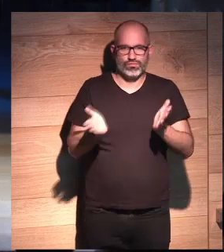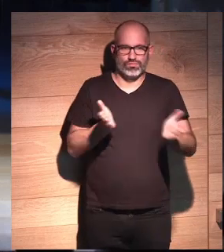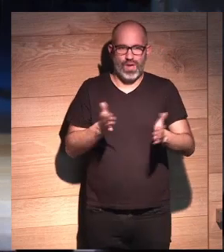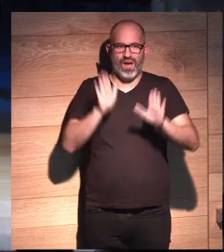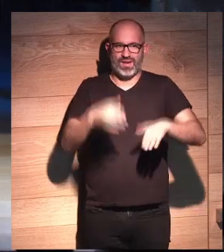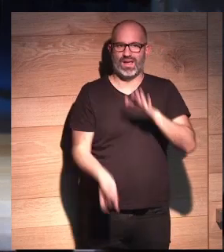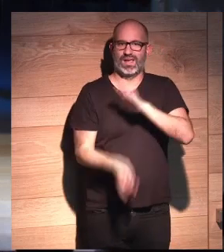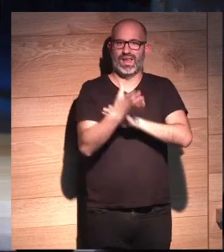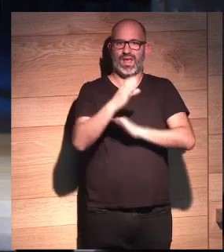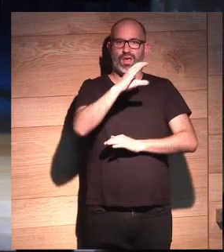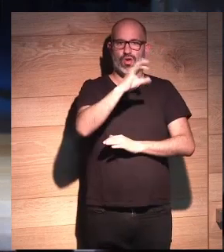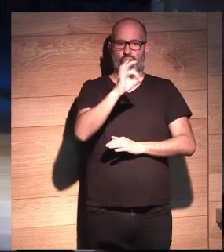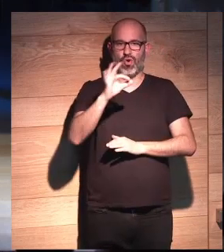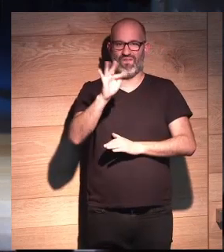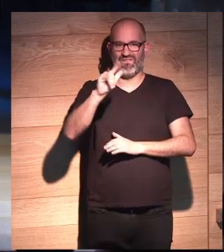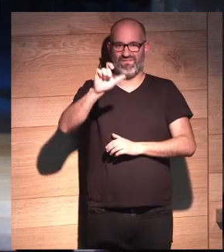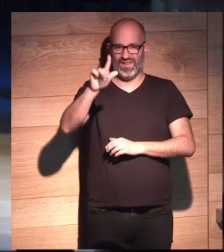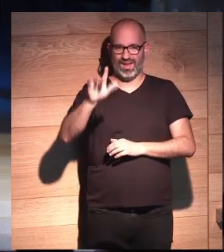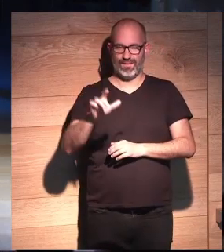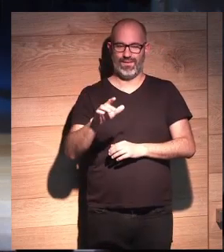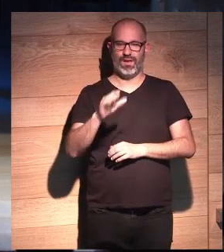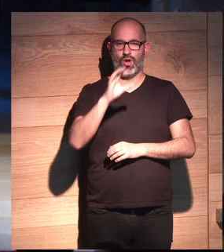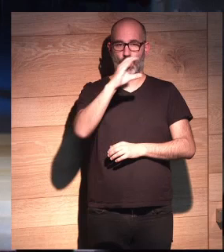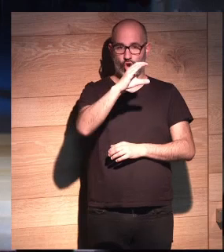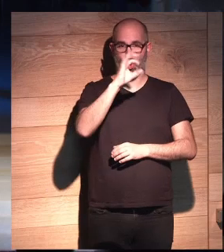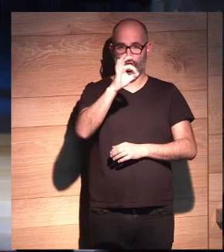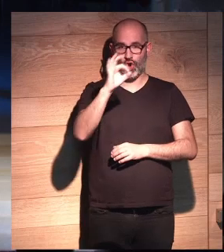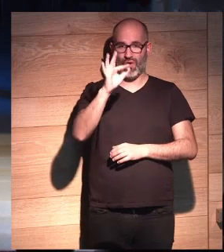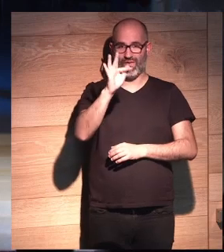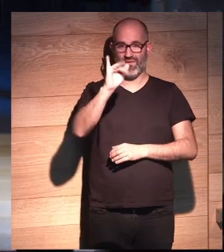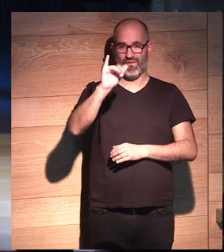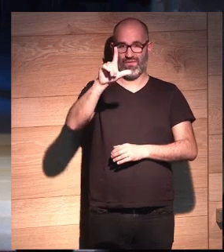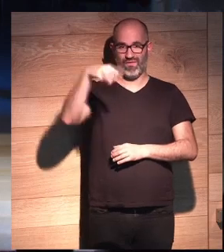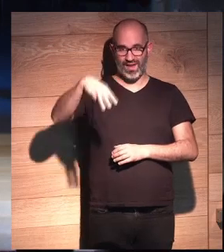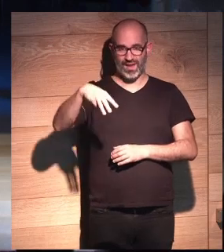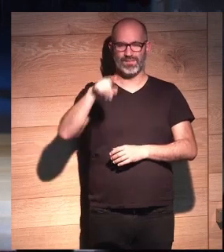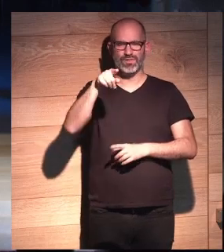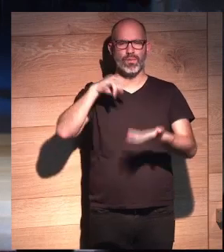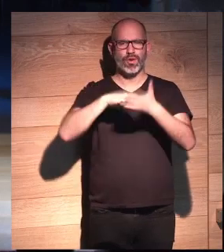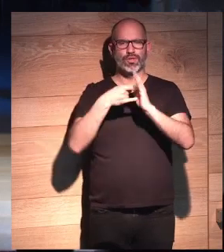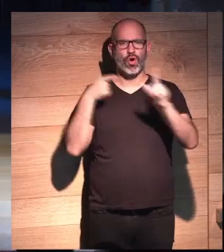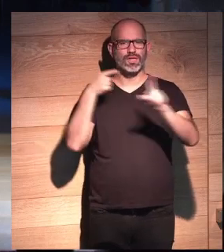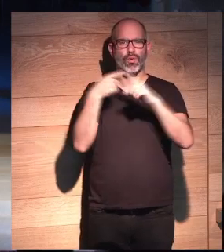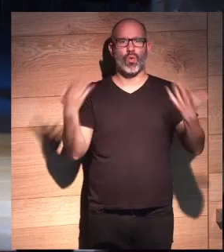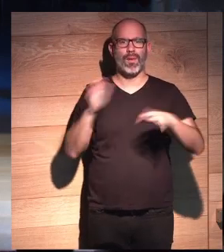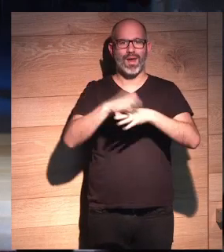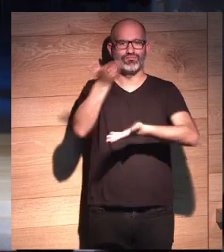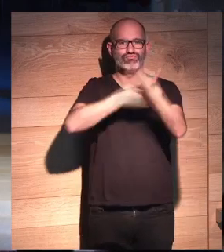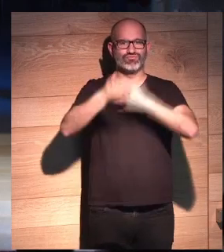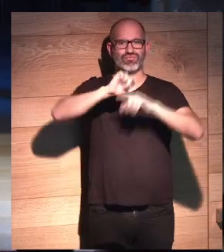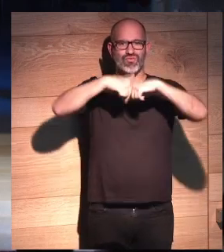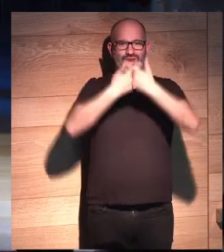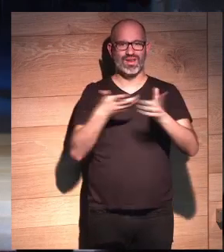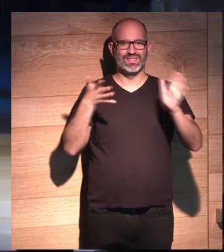Cofilm, un proyecto que se basa en la conciliación familiar y que además se basa en